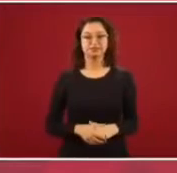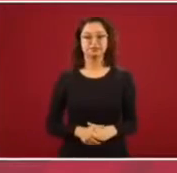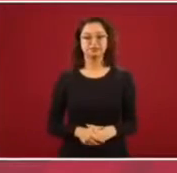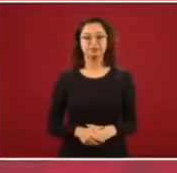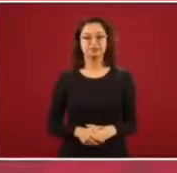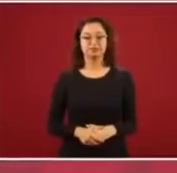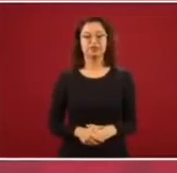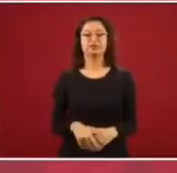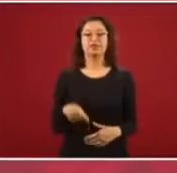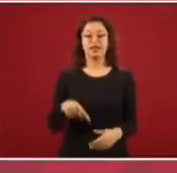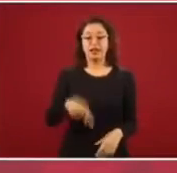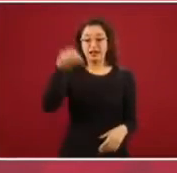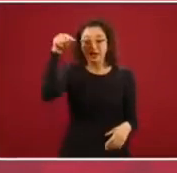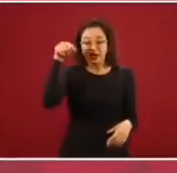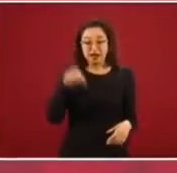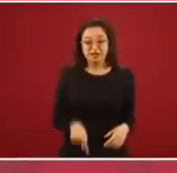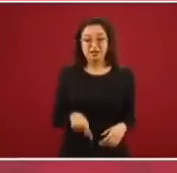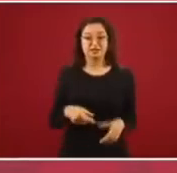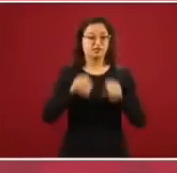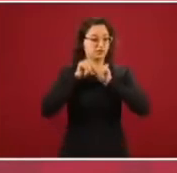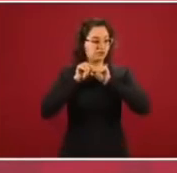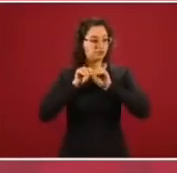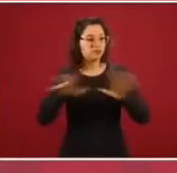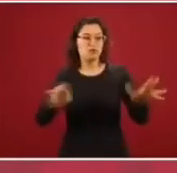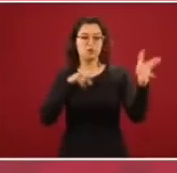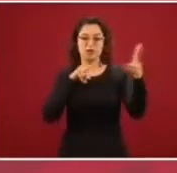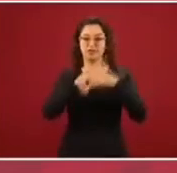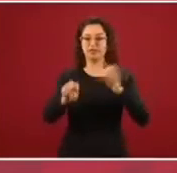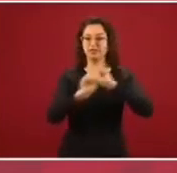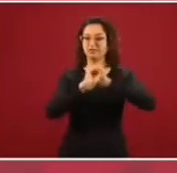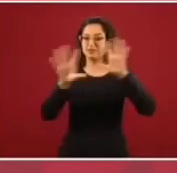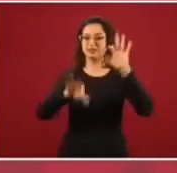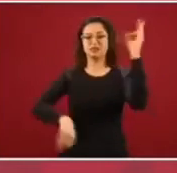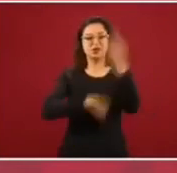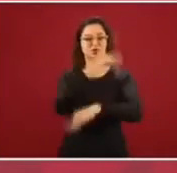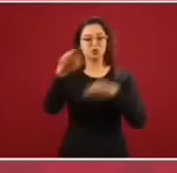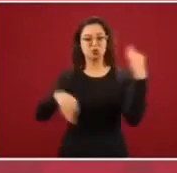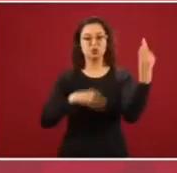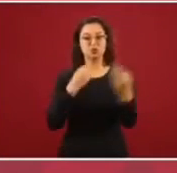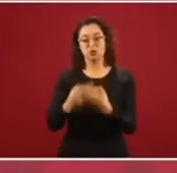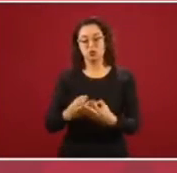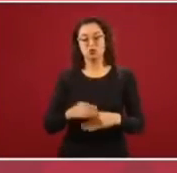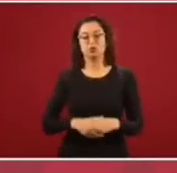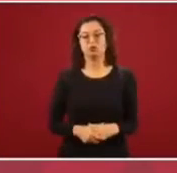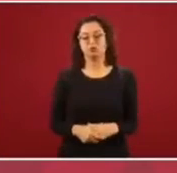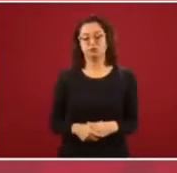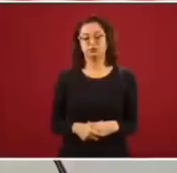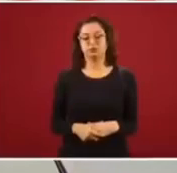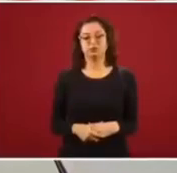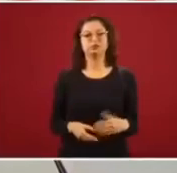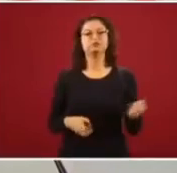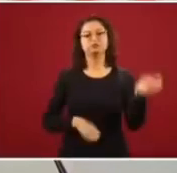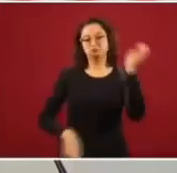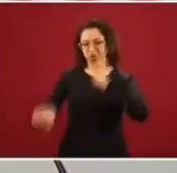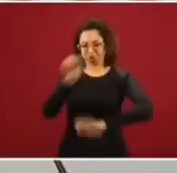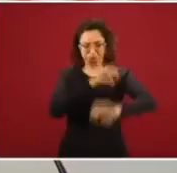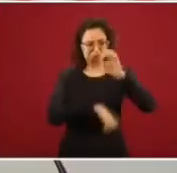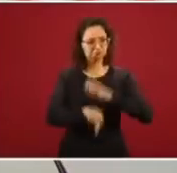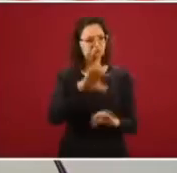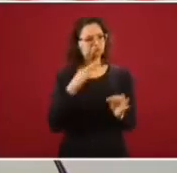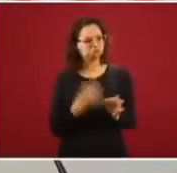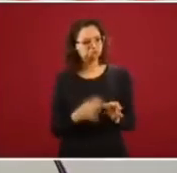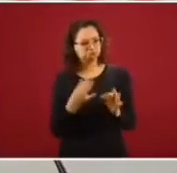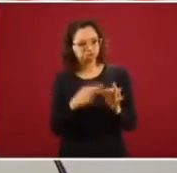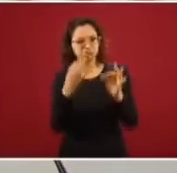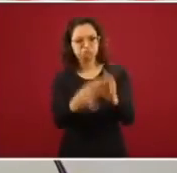vamos a transparentar todo la empresa que cumpla va a